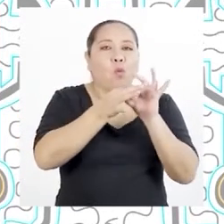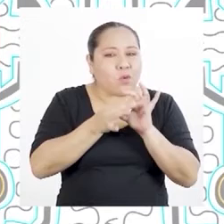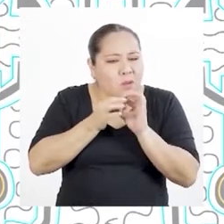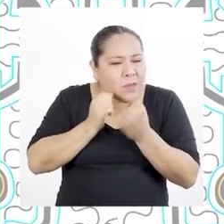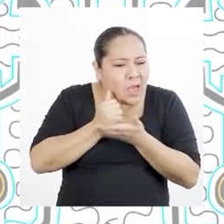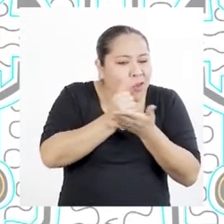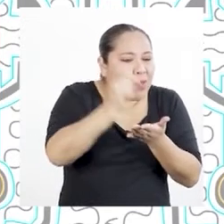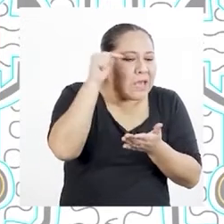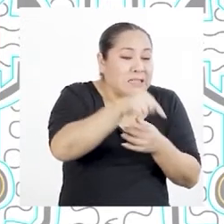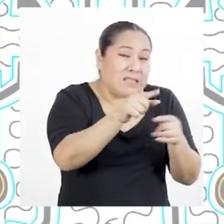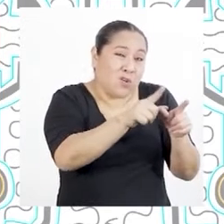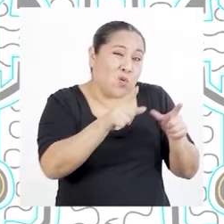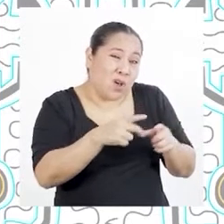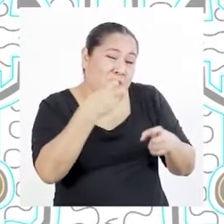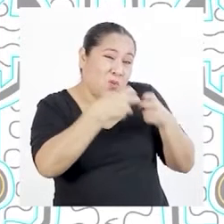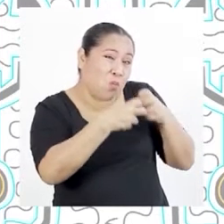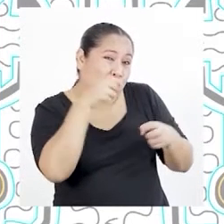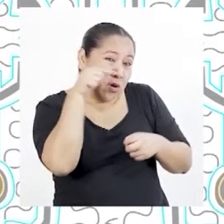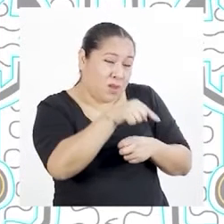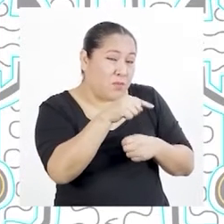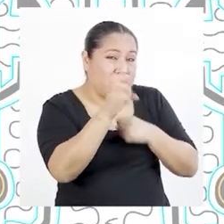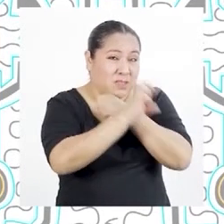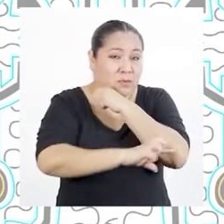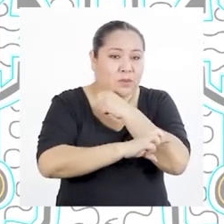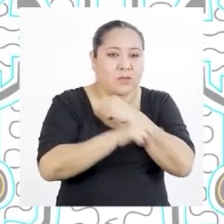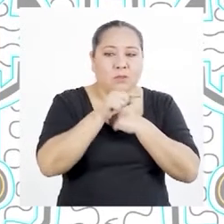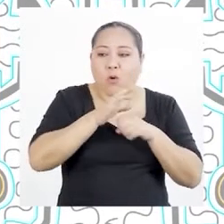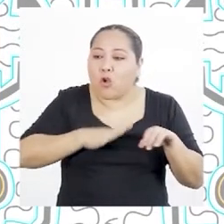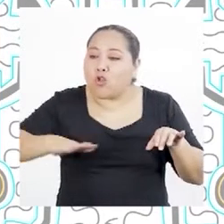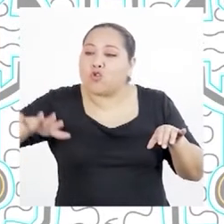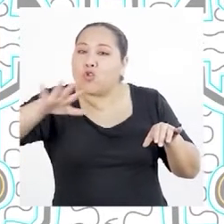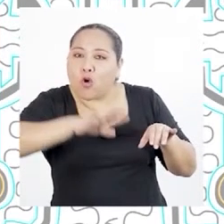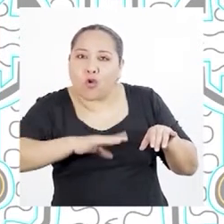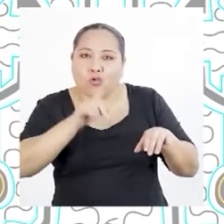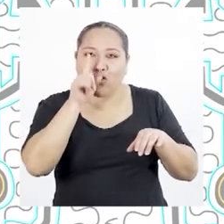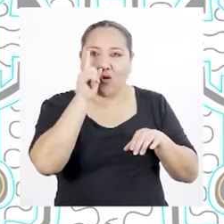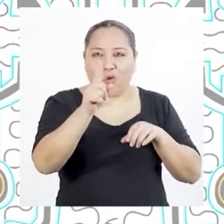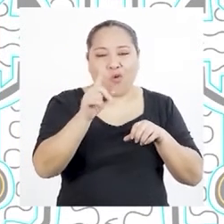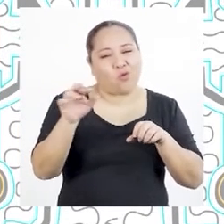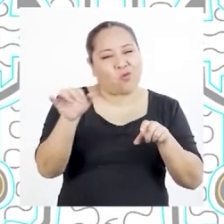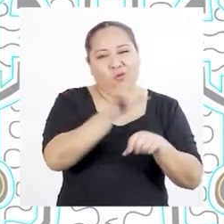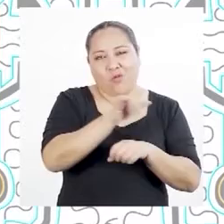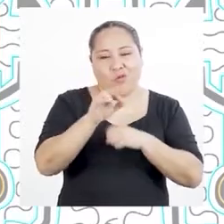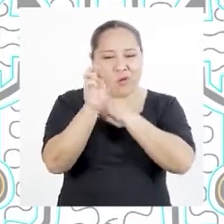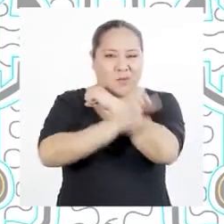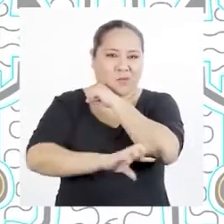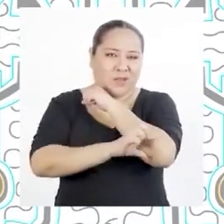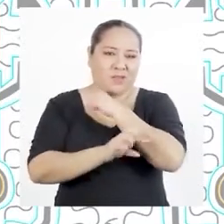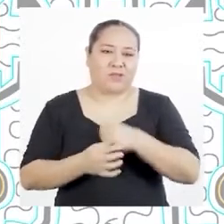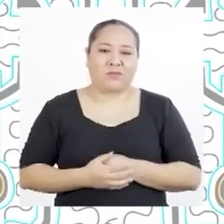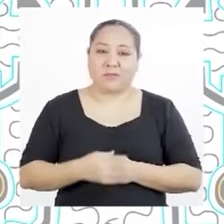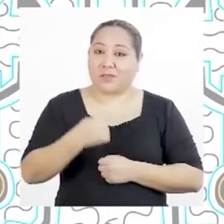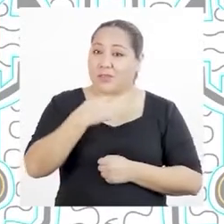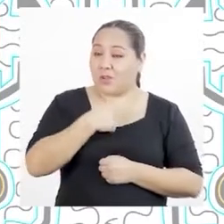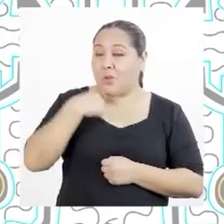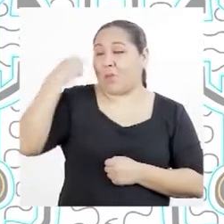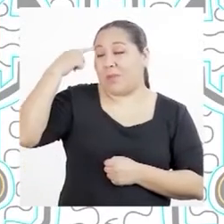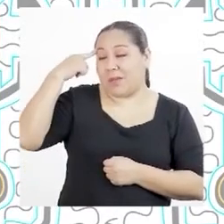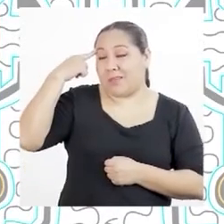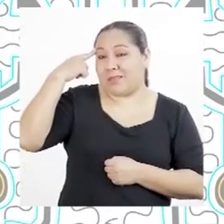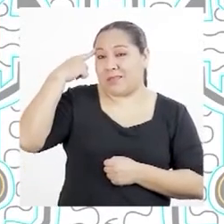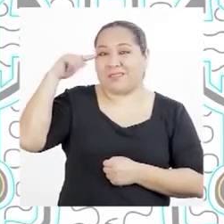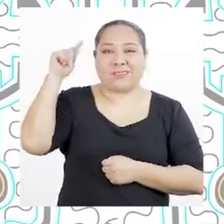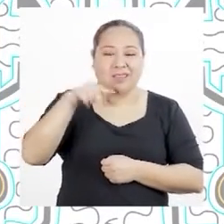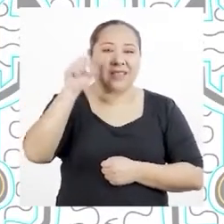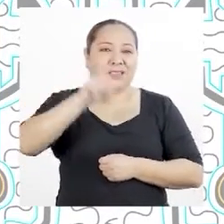una zona que está afectada en el país, porque todos somos un mismo país. Y yo considero